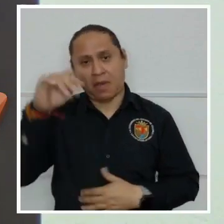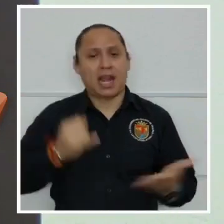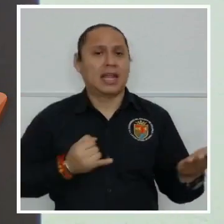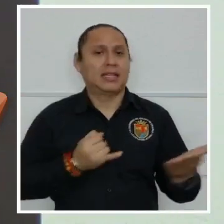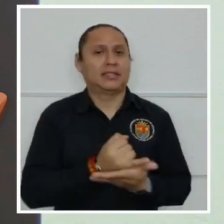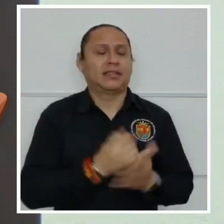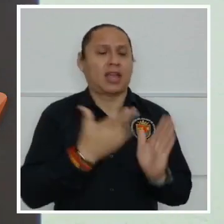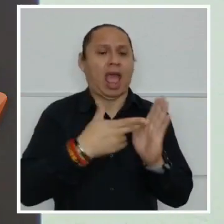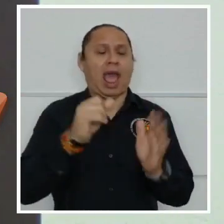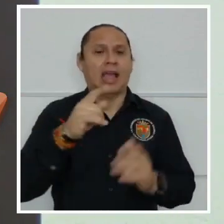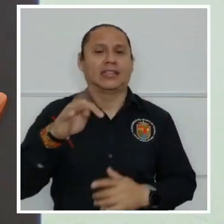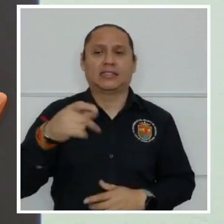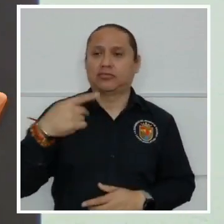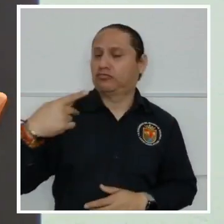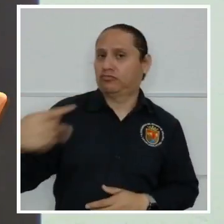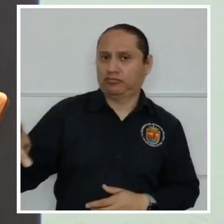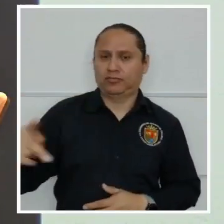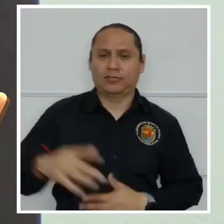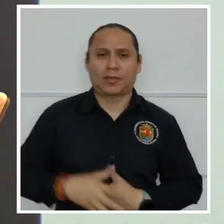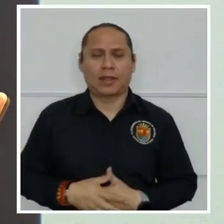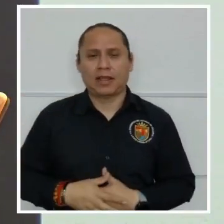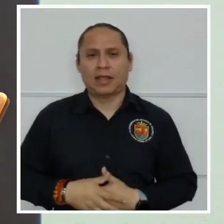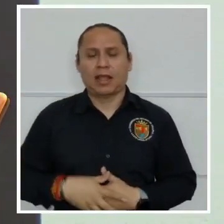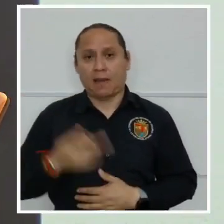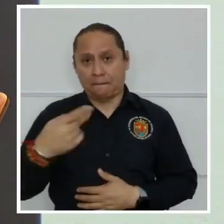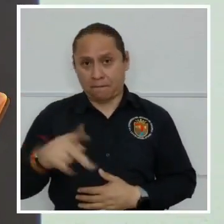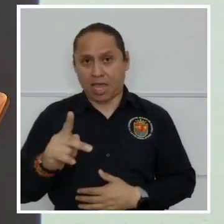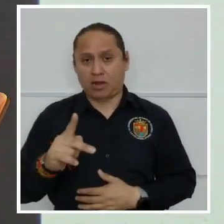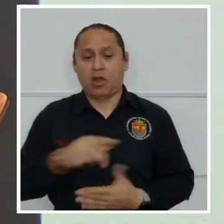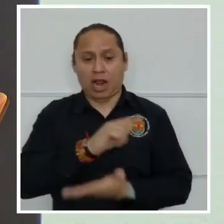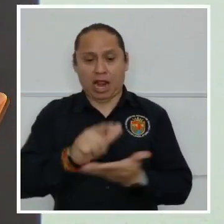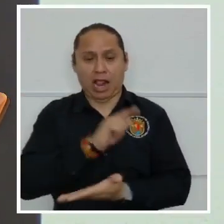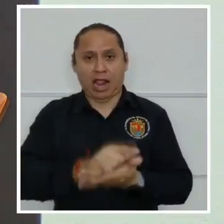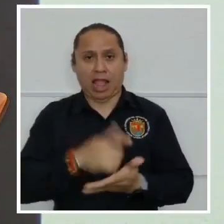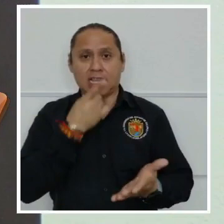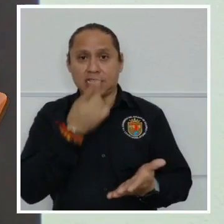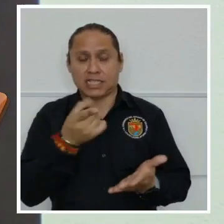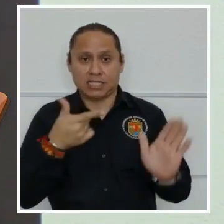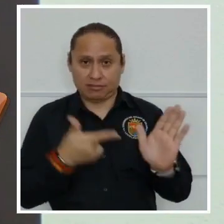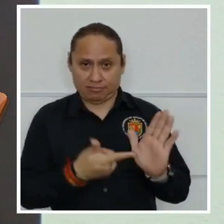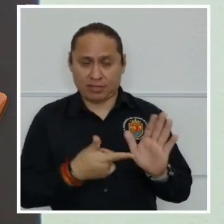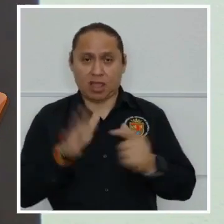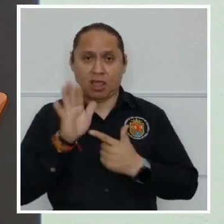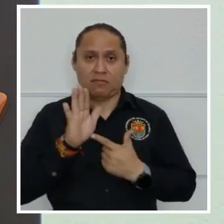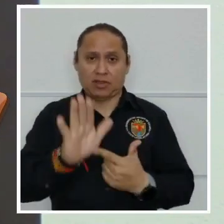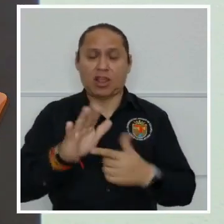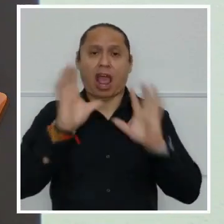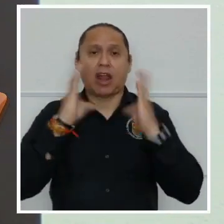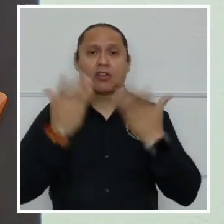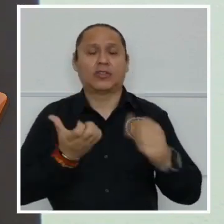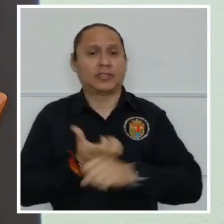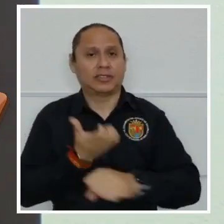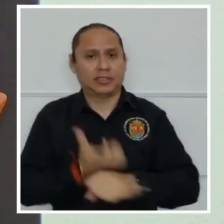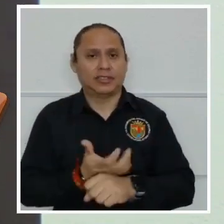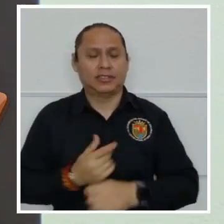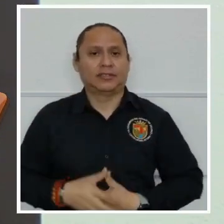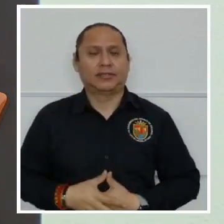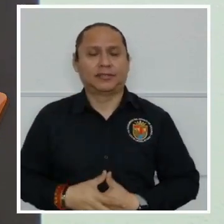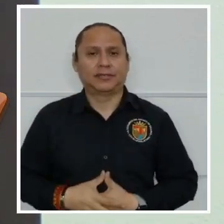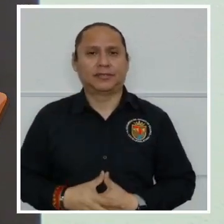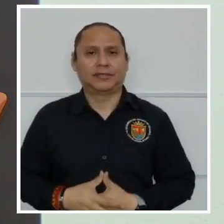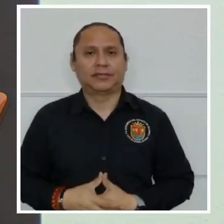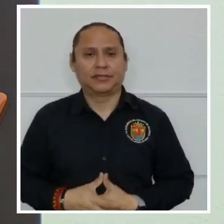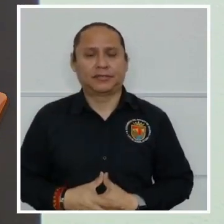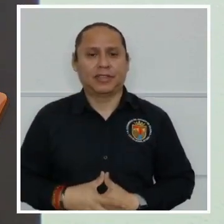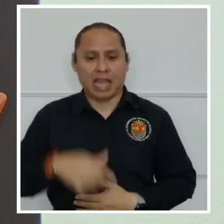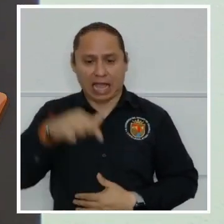su hacienda pública. Pero también la misma ley dice que será presentada al Congreso del Estado